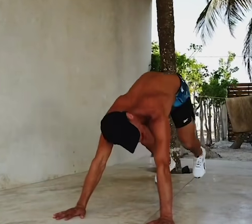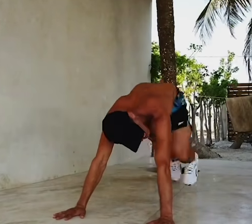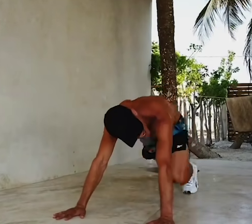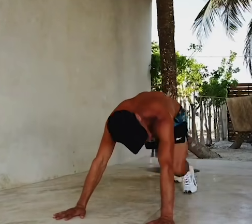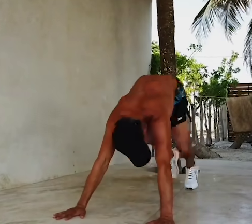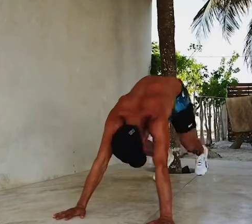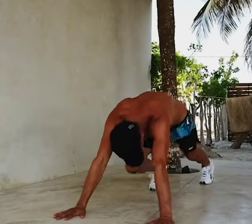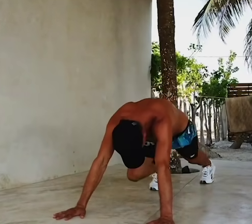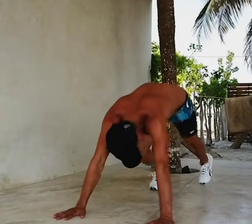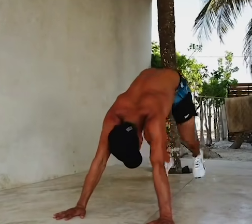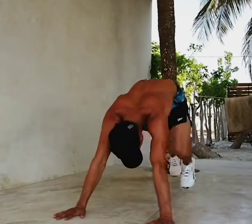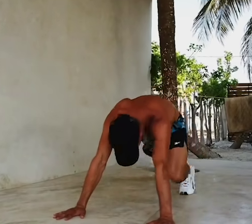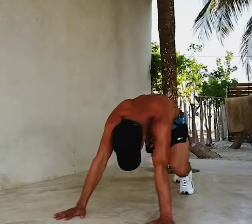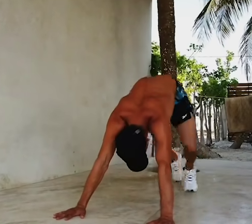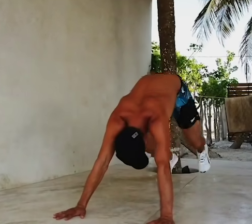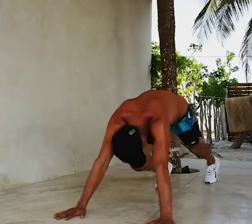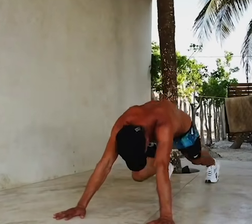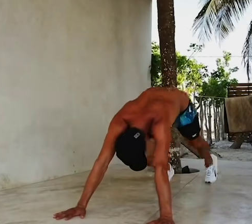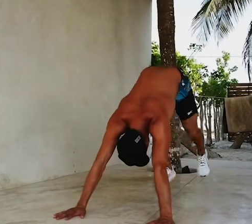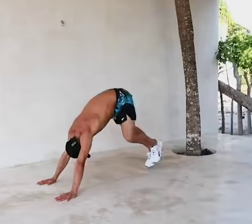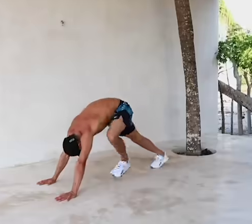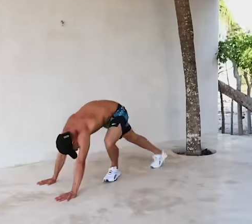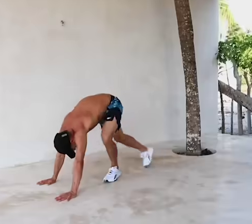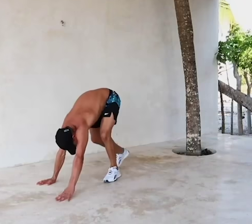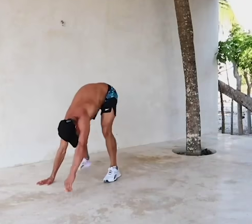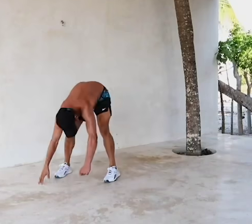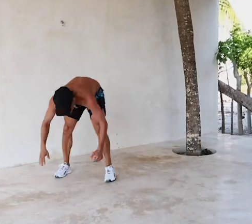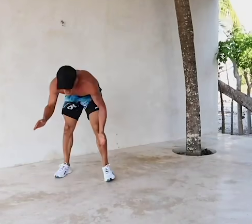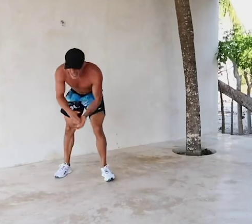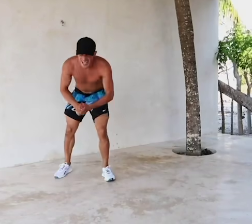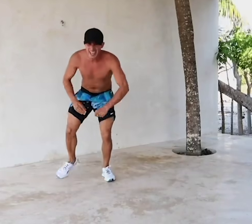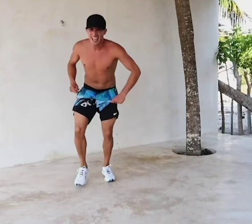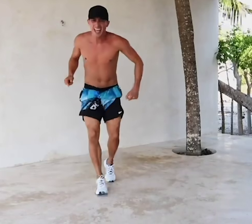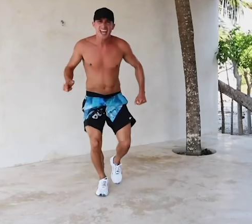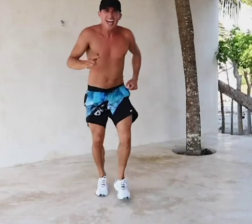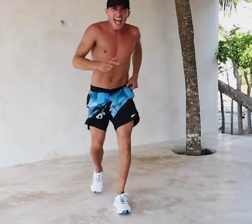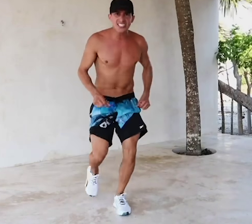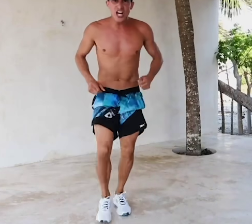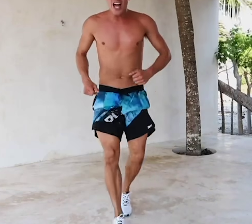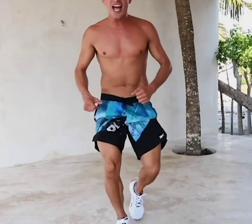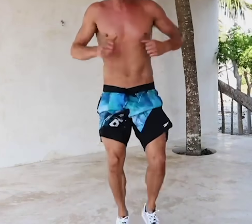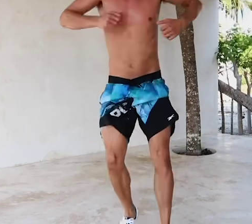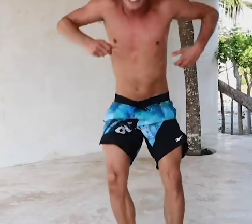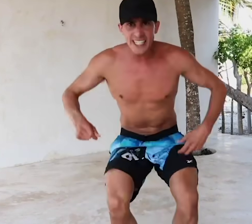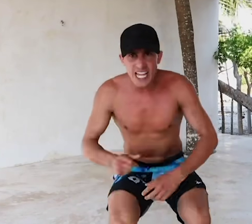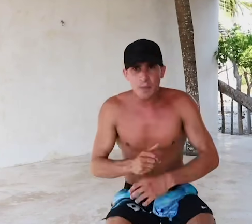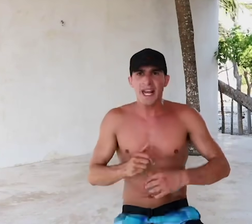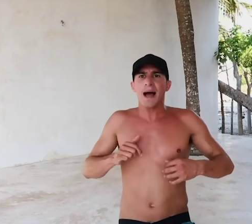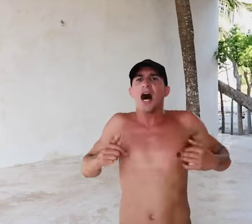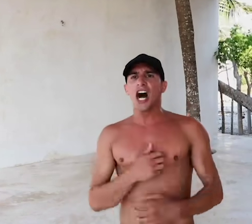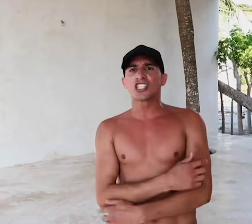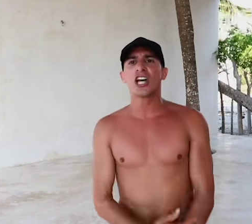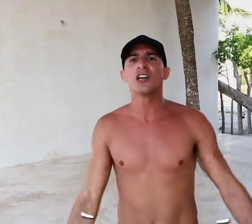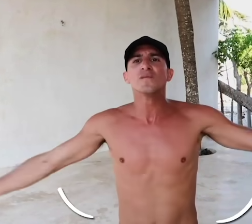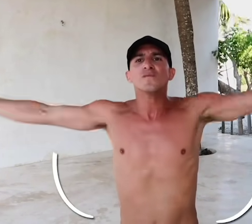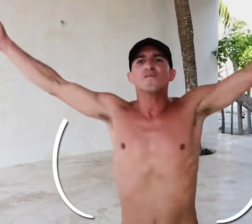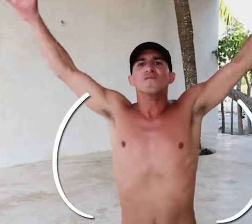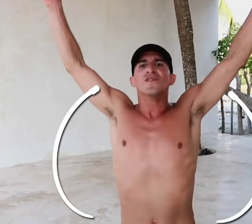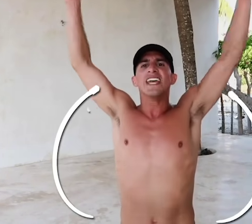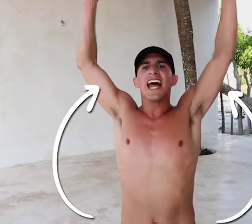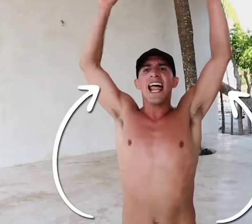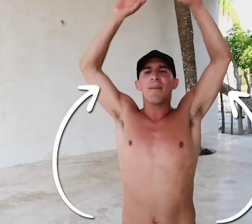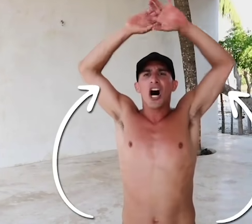¡Venga, venga! ¡Venga! ¡Venga! ¡Eso es! ¡Respiremos!